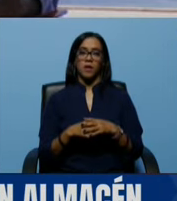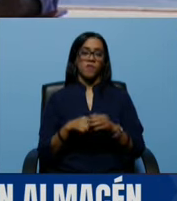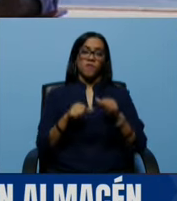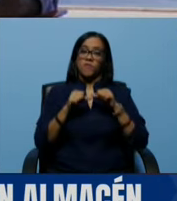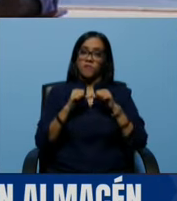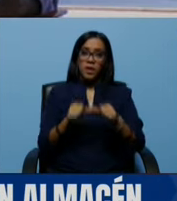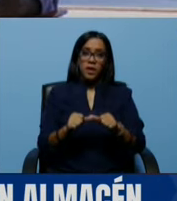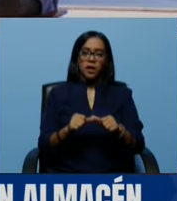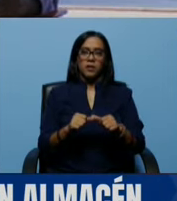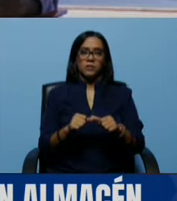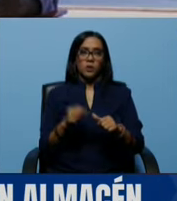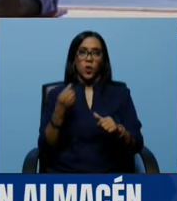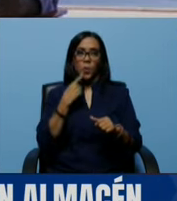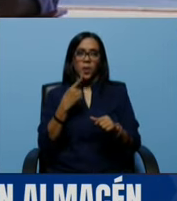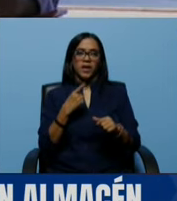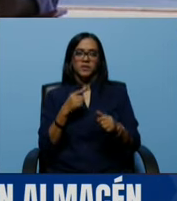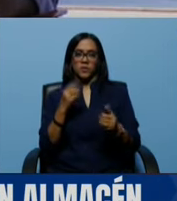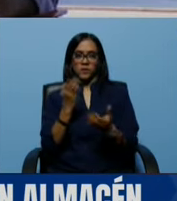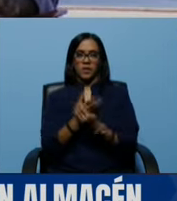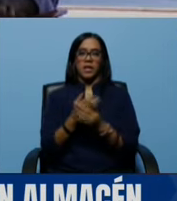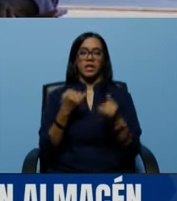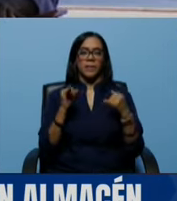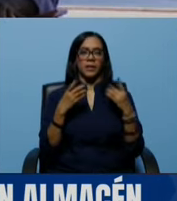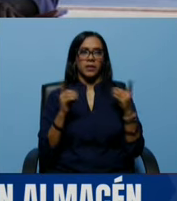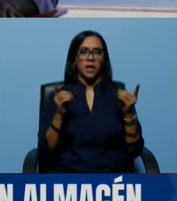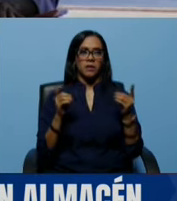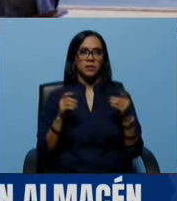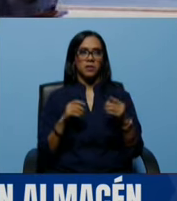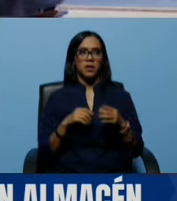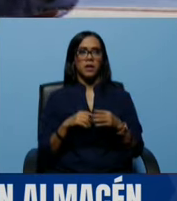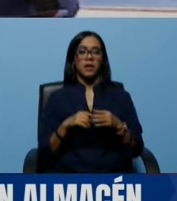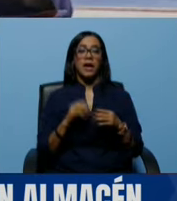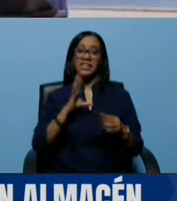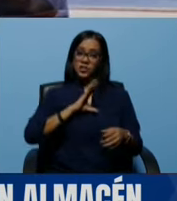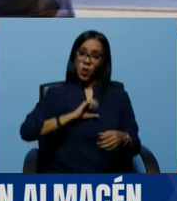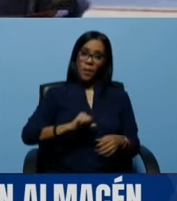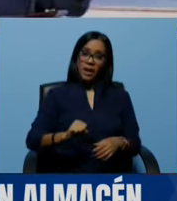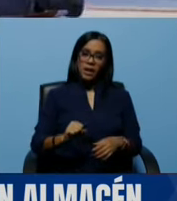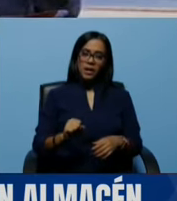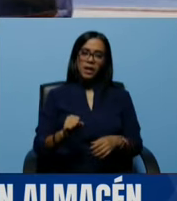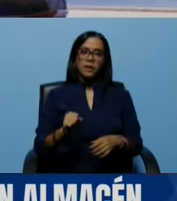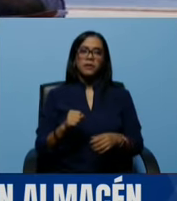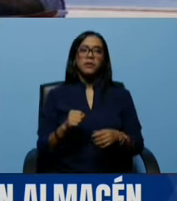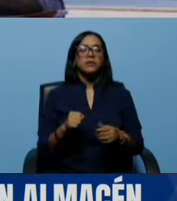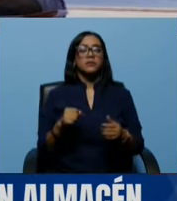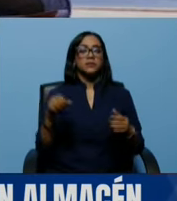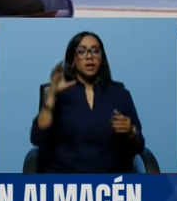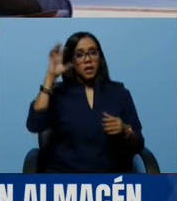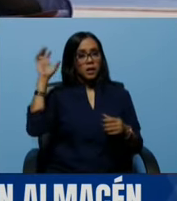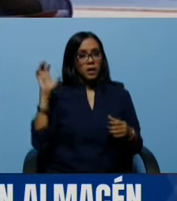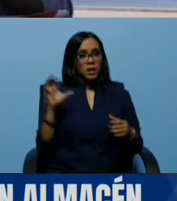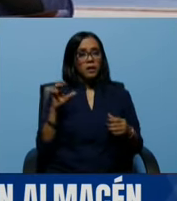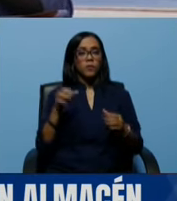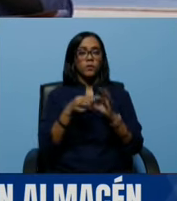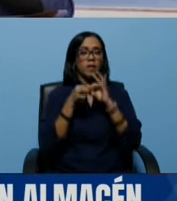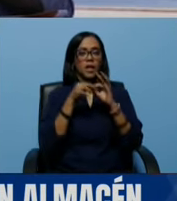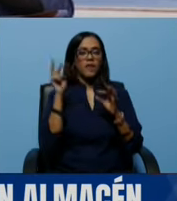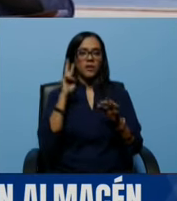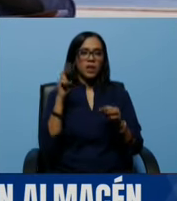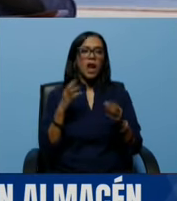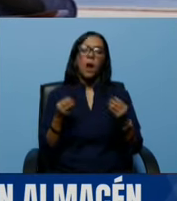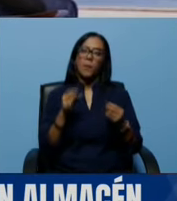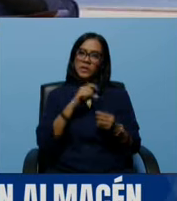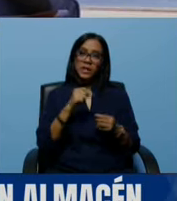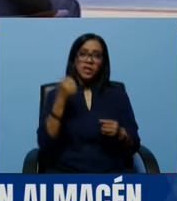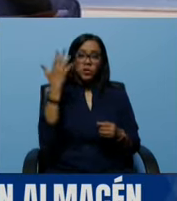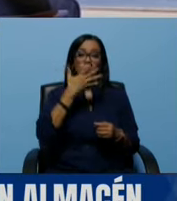irremediable, como dice el acta de independencia, la soberanía de las Provincias Unidas de Venezuela, mucha gente